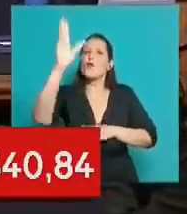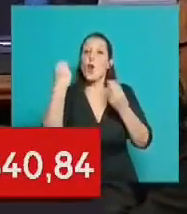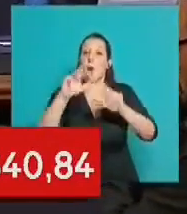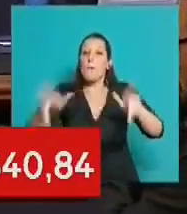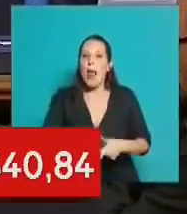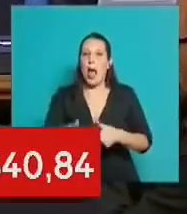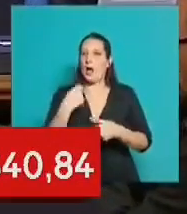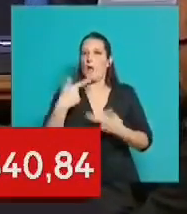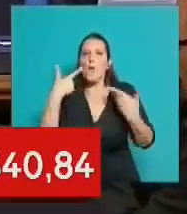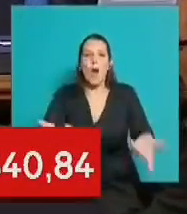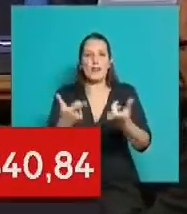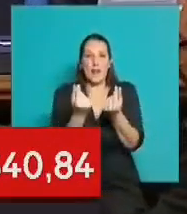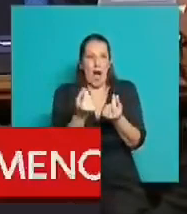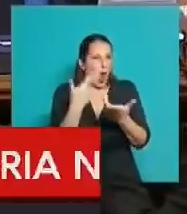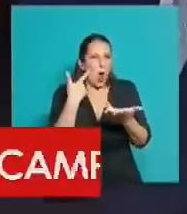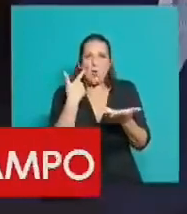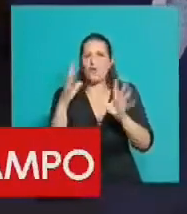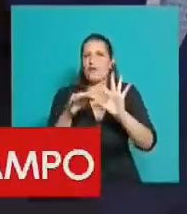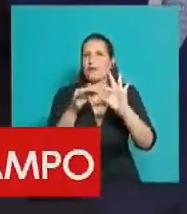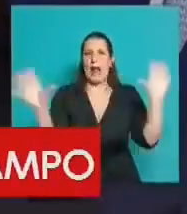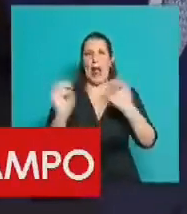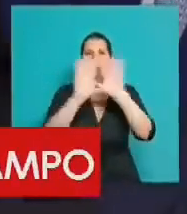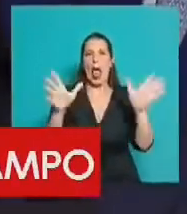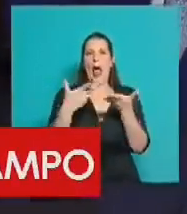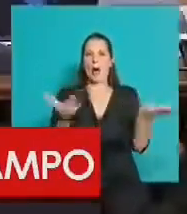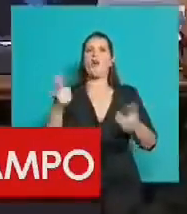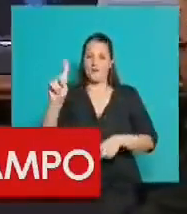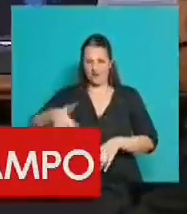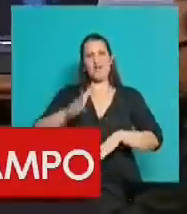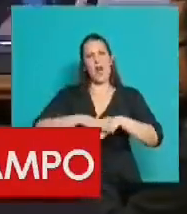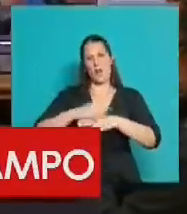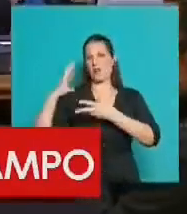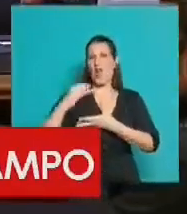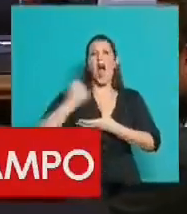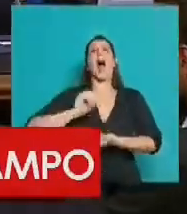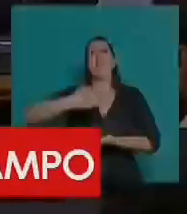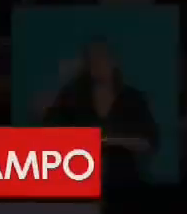transparenta el valor de las cosas y que asume la inflación, la pobreza y la inseguridad.